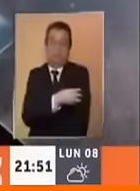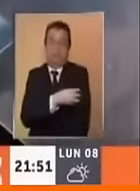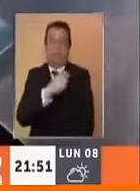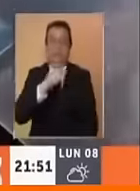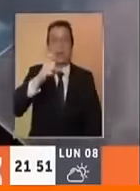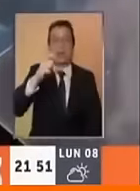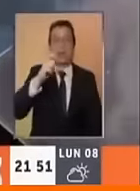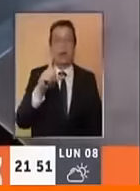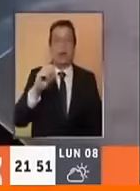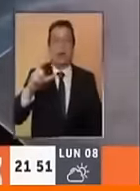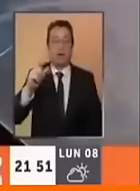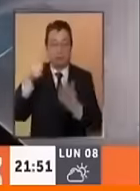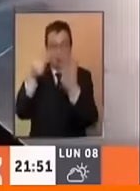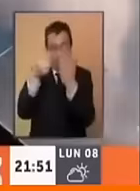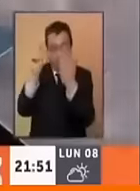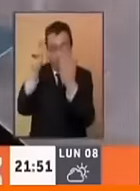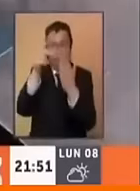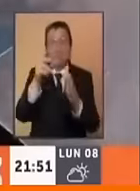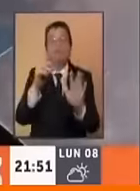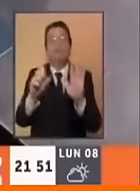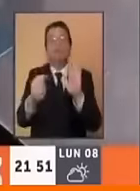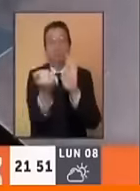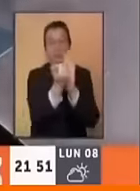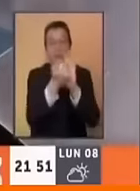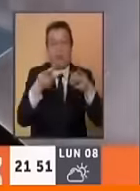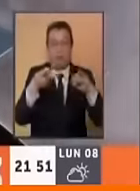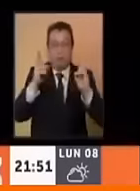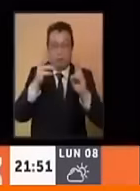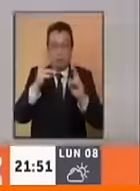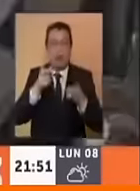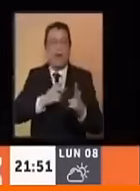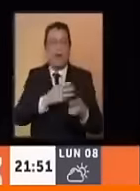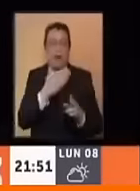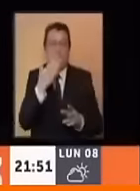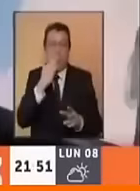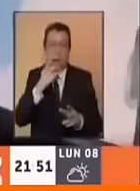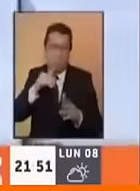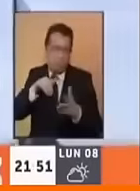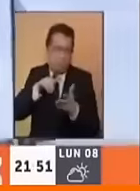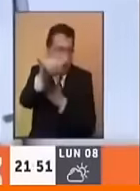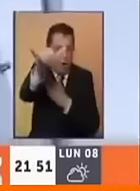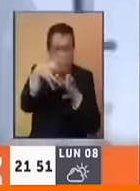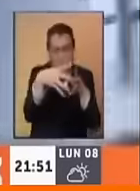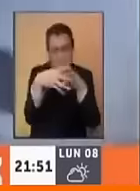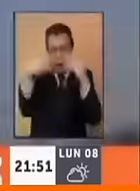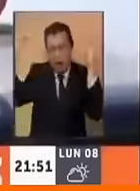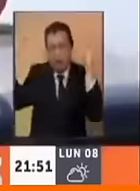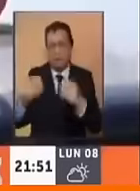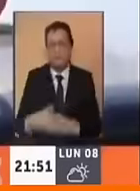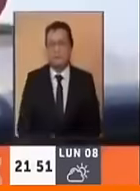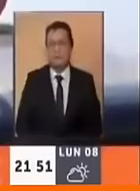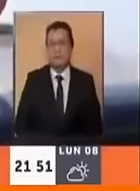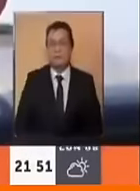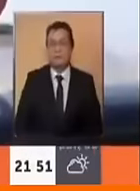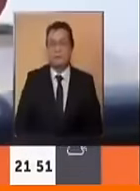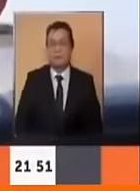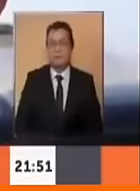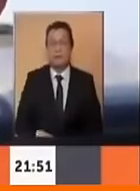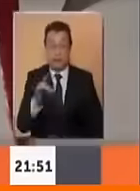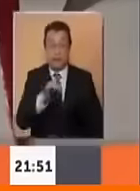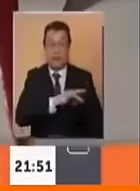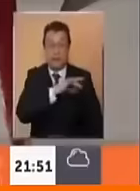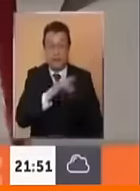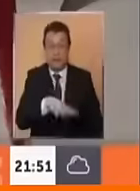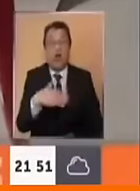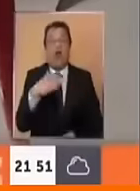la certificación para volar aeronaves de última generación. ¡Qué lo parió, amigo! Nuestro país no